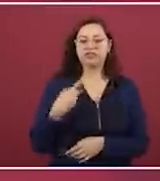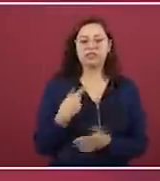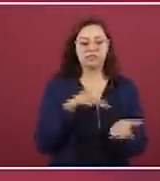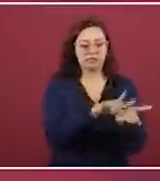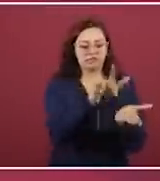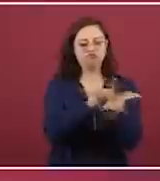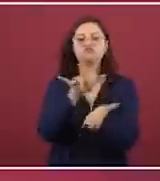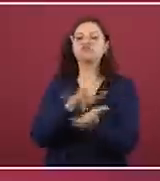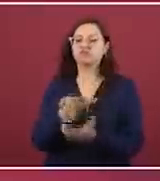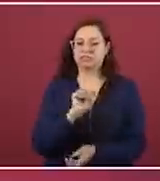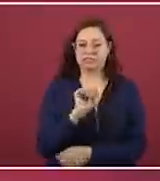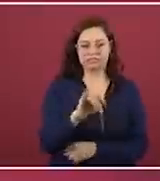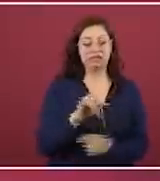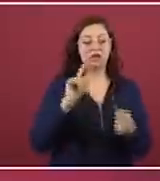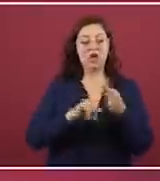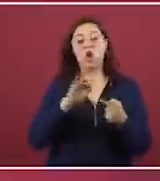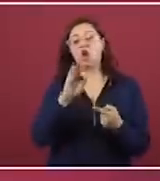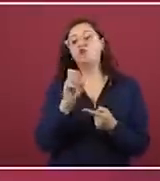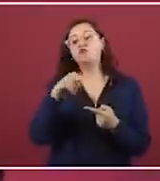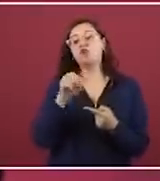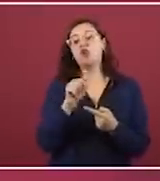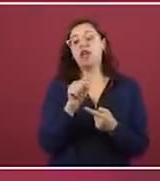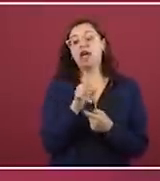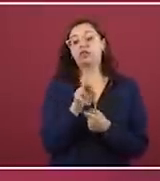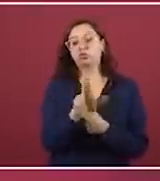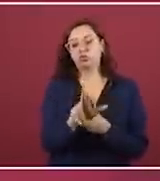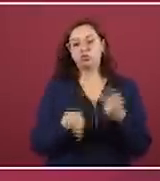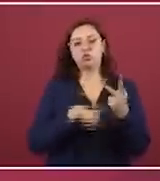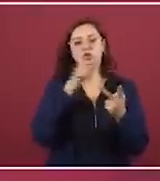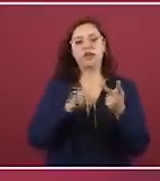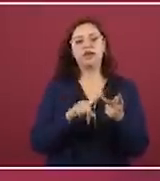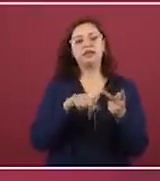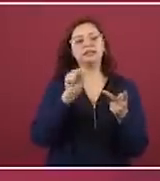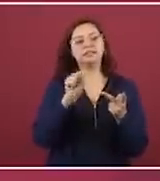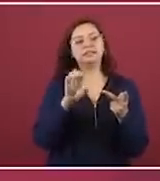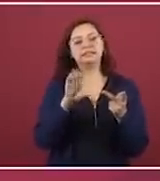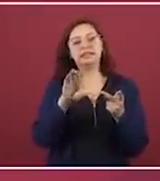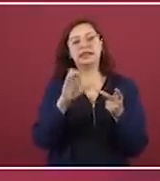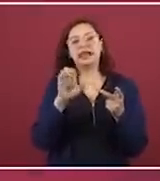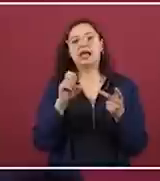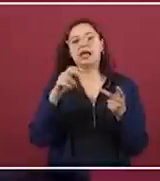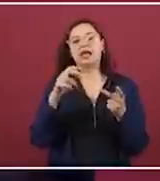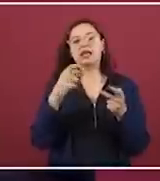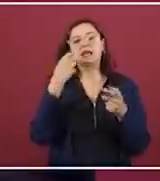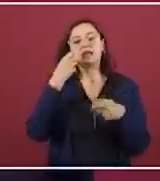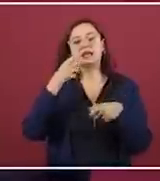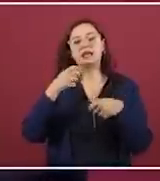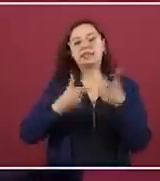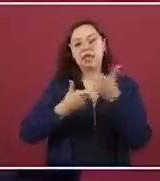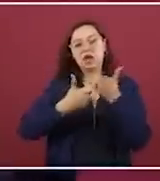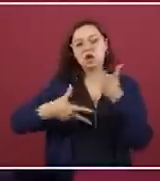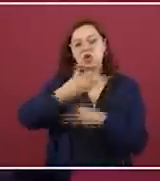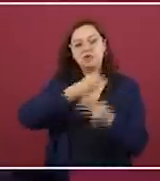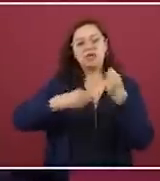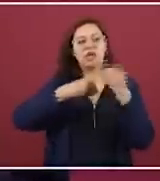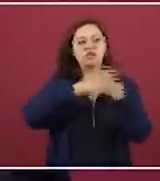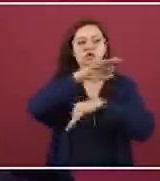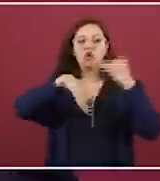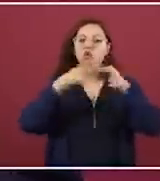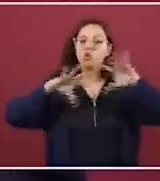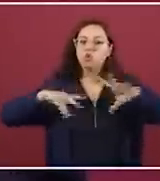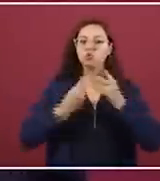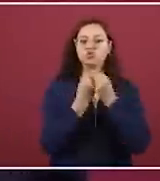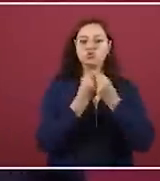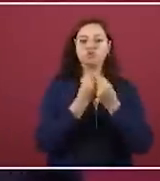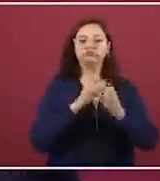Fonatur, la Secretaría de Turismo, la Secretaría de Economía, todos vamos a apoyar, vamos a ayudar. Y